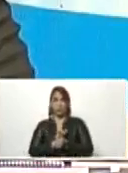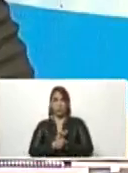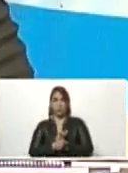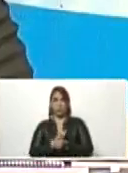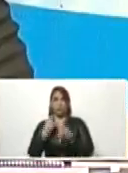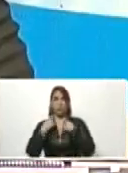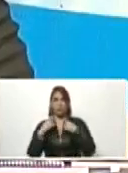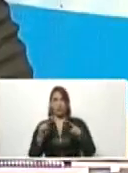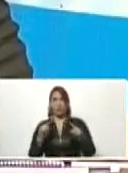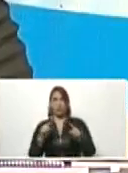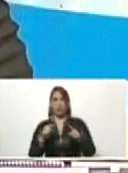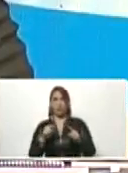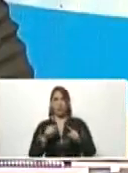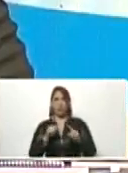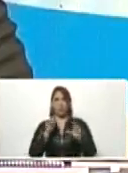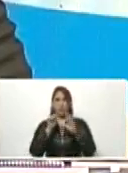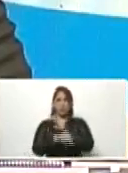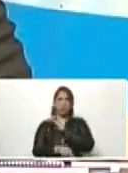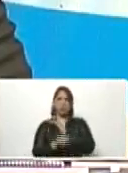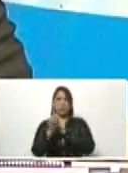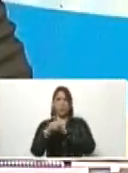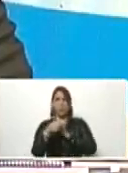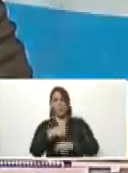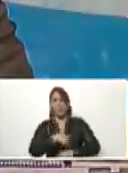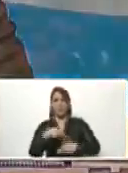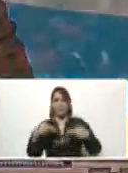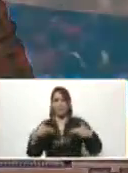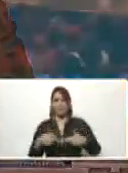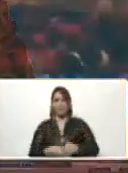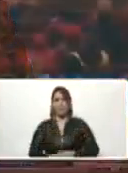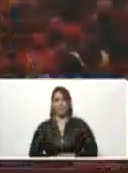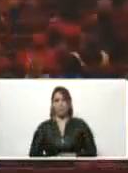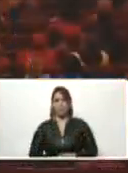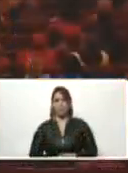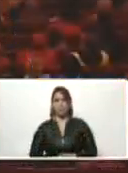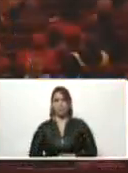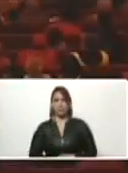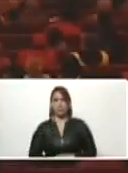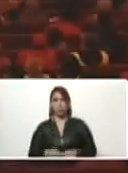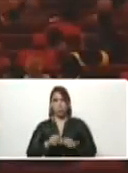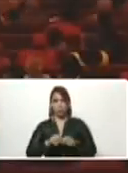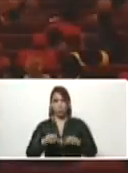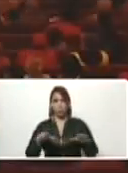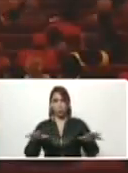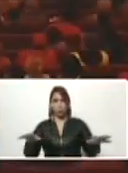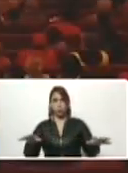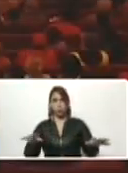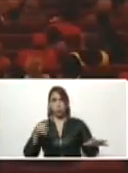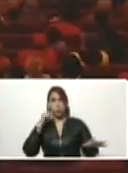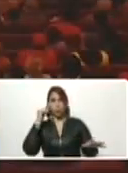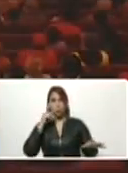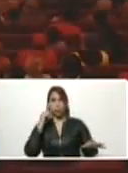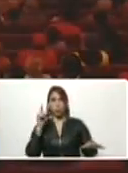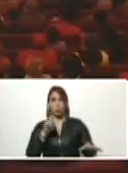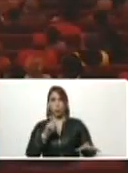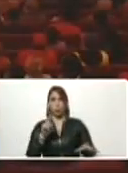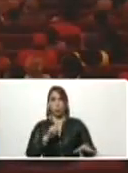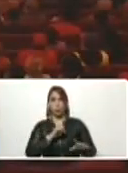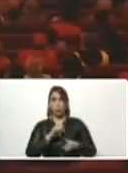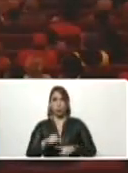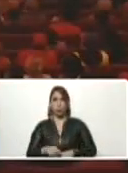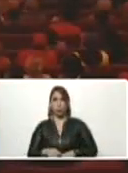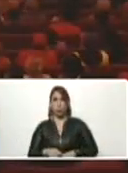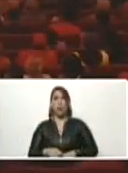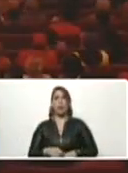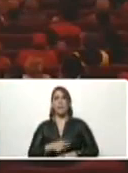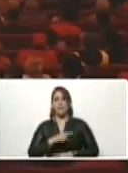pierden cañones, fusiles, municiones. En el repliegue sufren otras dos derrotas que obligan